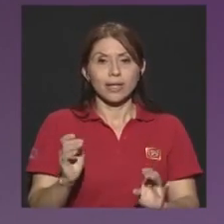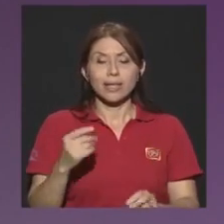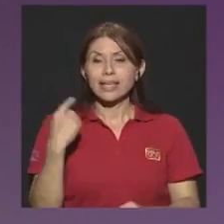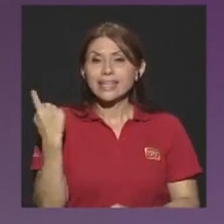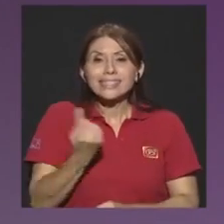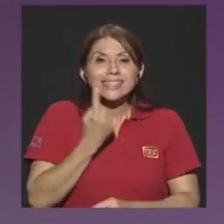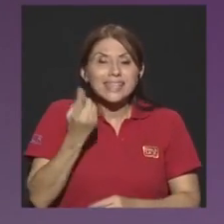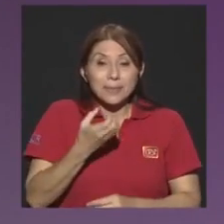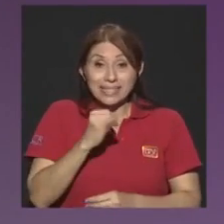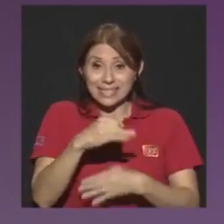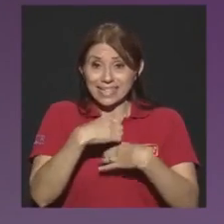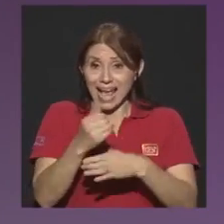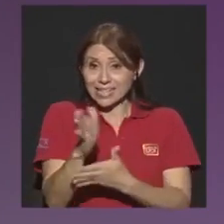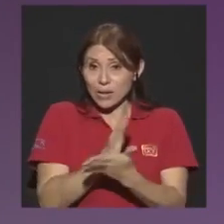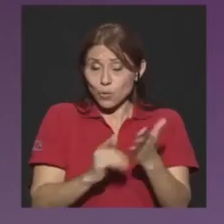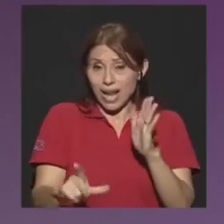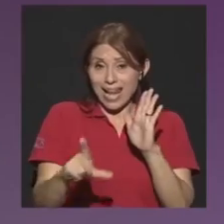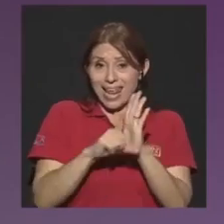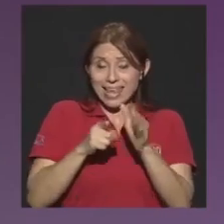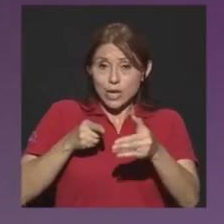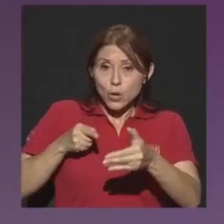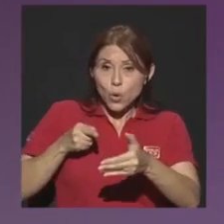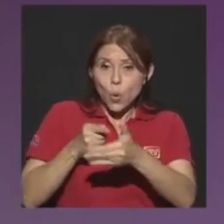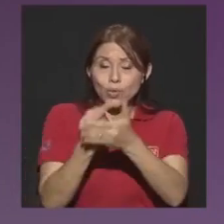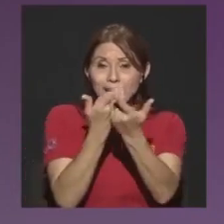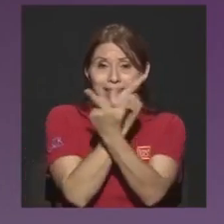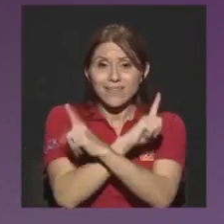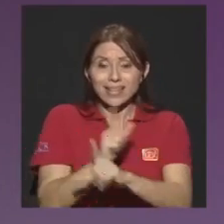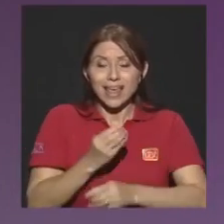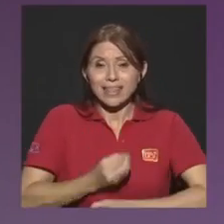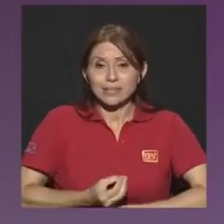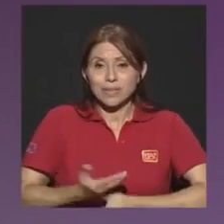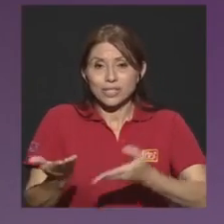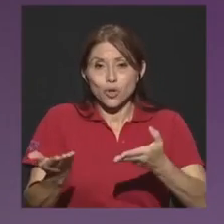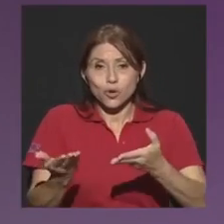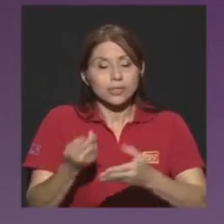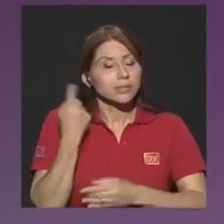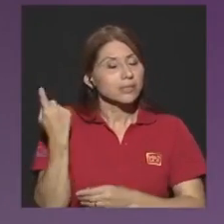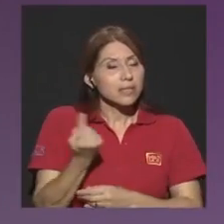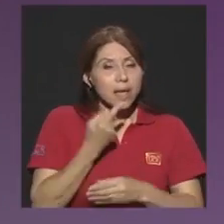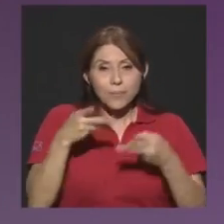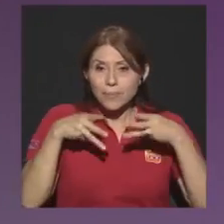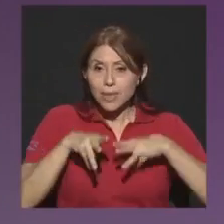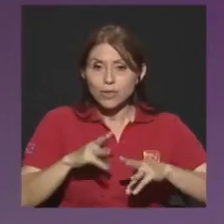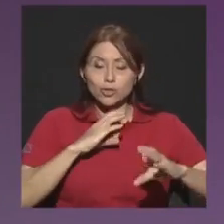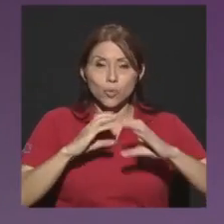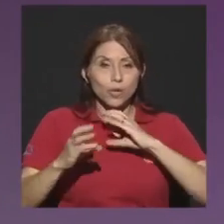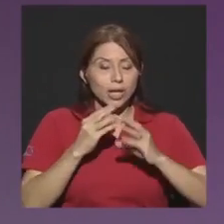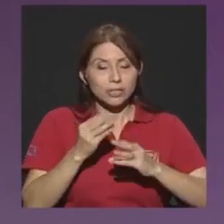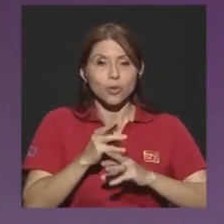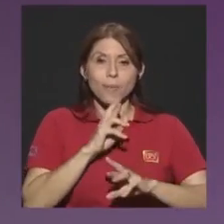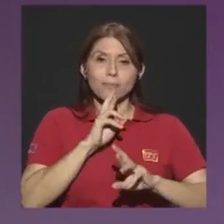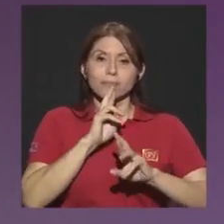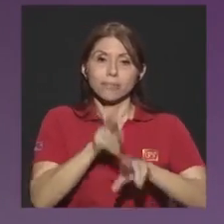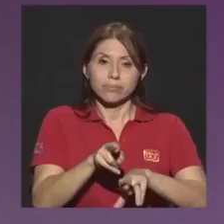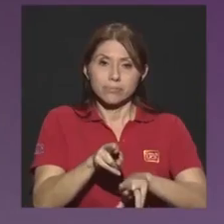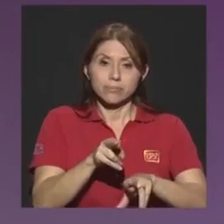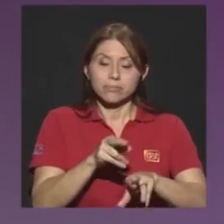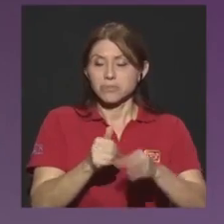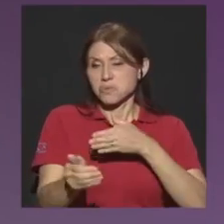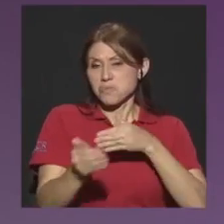contra de la libertad de expresión, eso siempre va a generar una reacción de los medios, sean públicos o privados, sobre todo